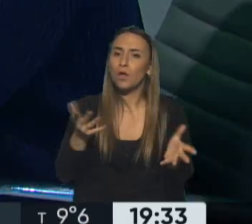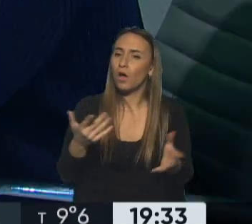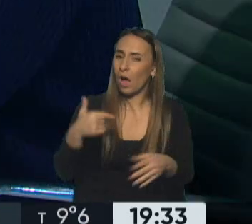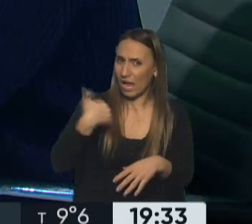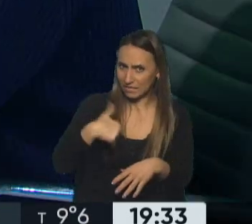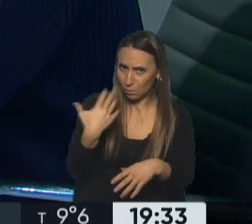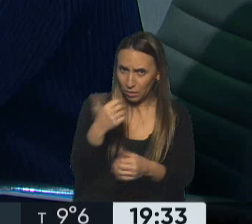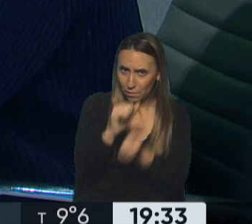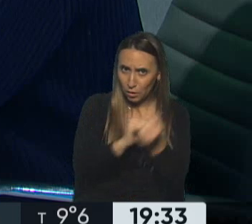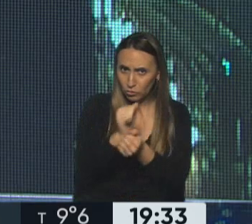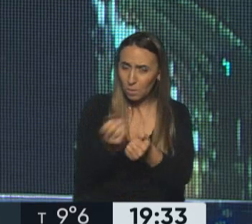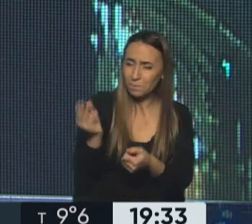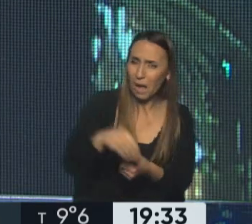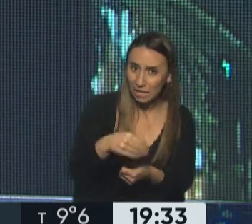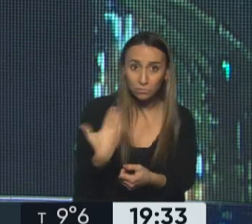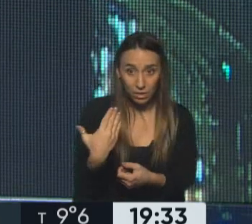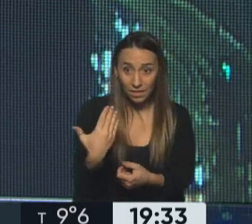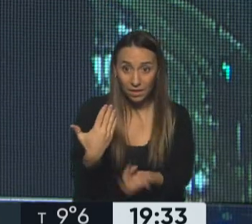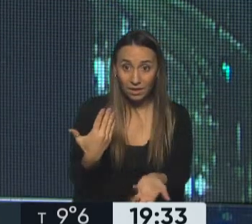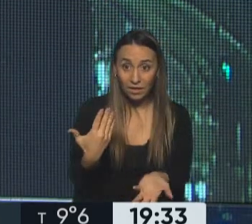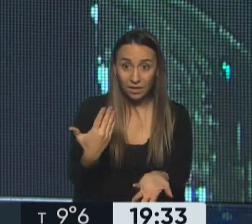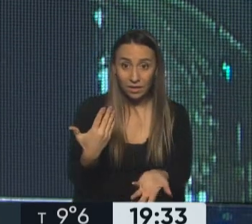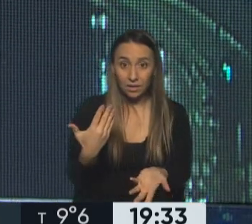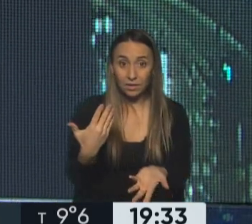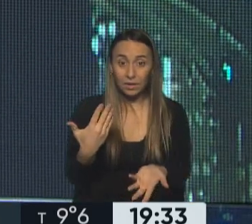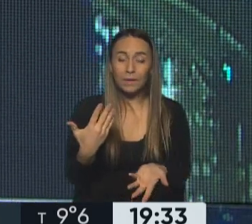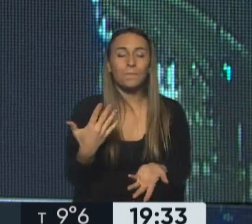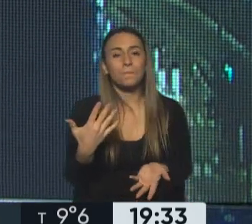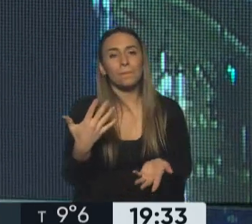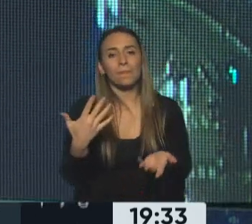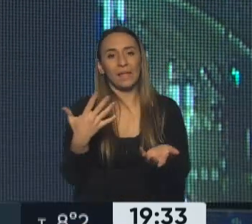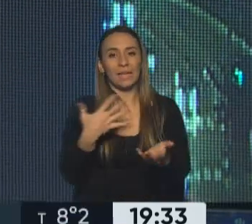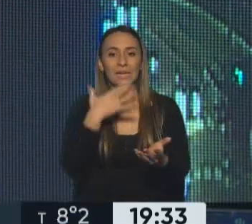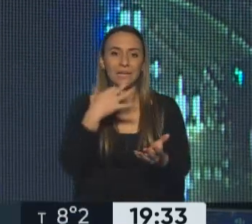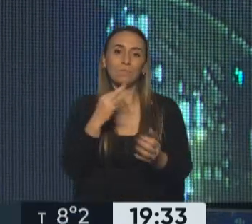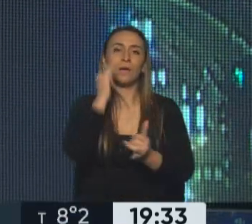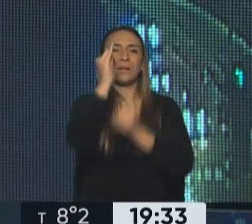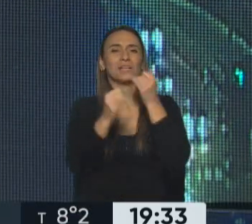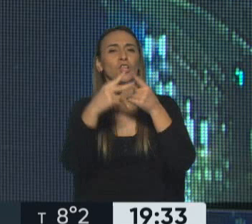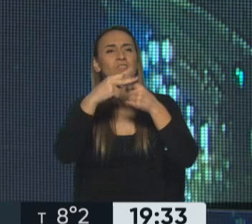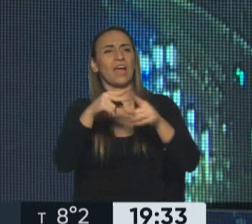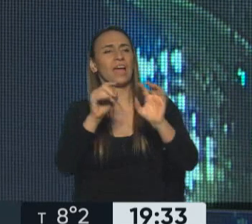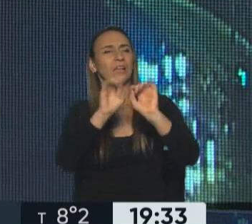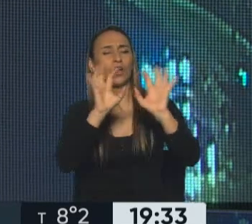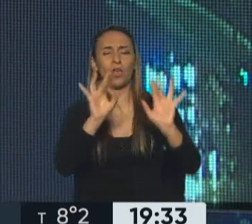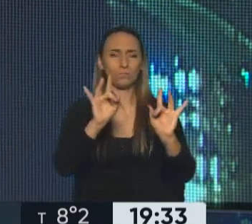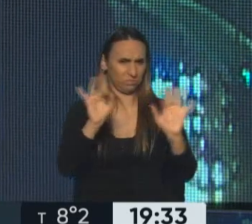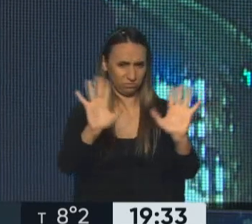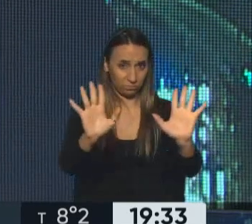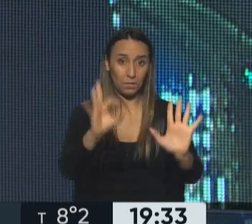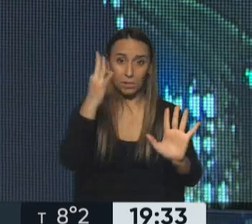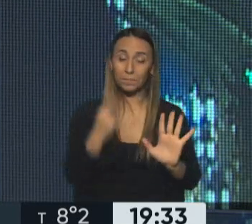producir más? Hay, bueno, no, sin entrar en grandes cuestiones técnicas, porque nosotros, por ejemplo, en petróleo más o menos